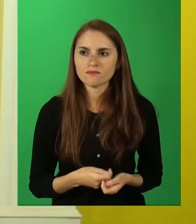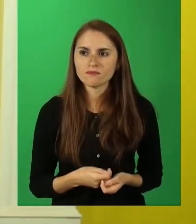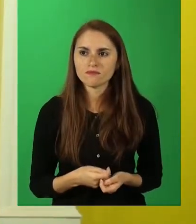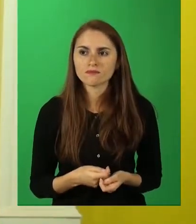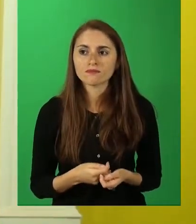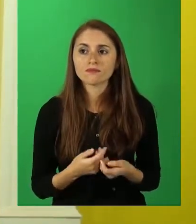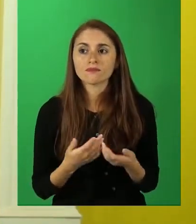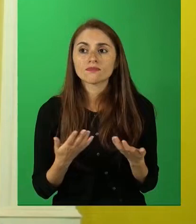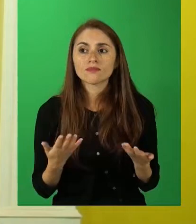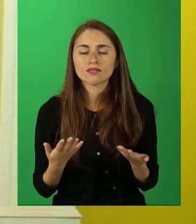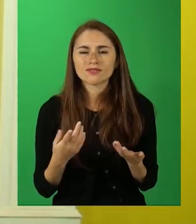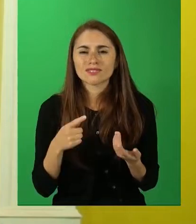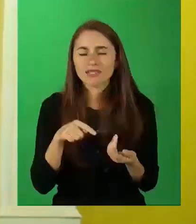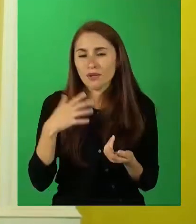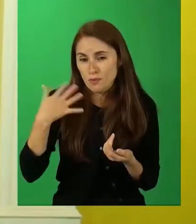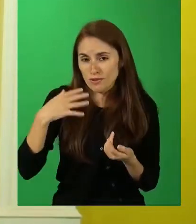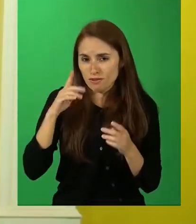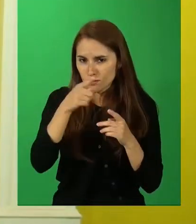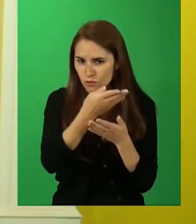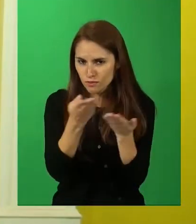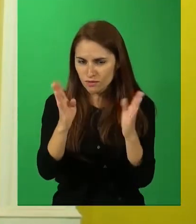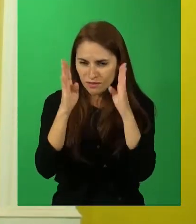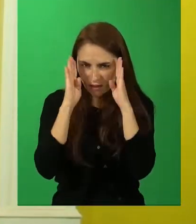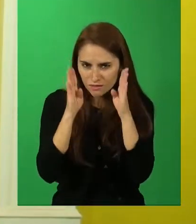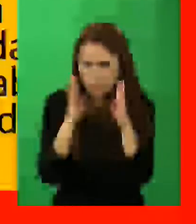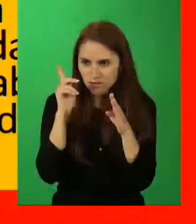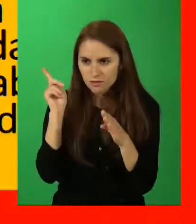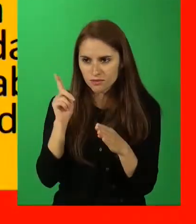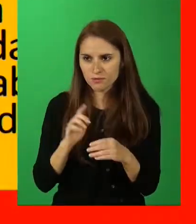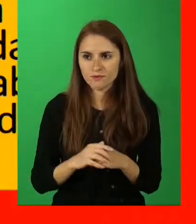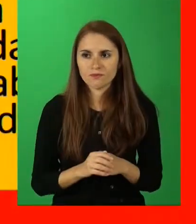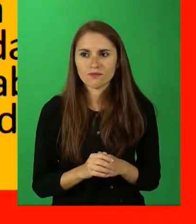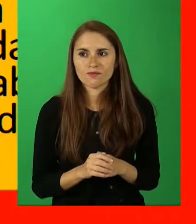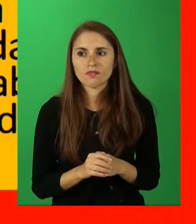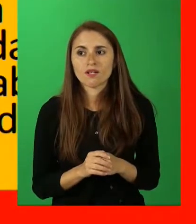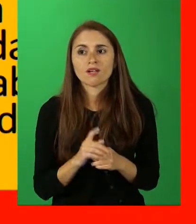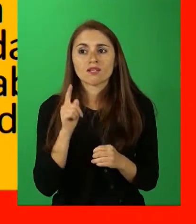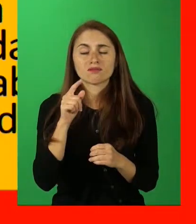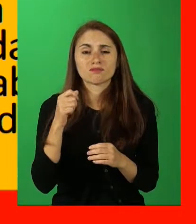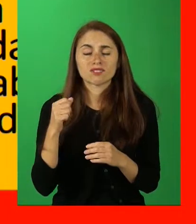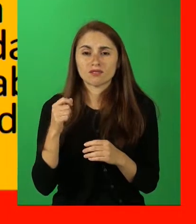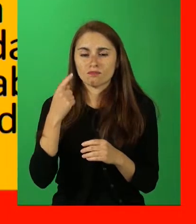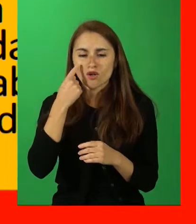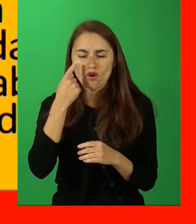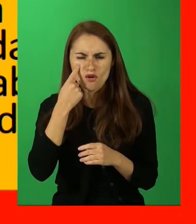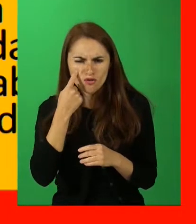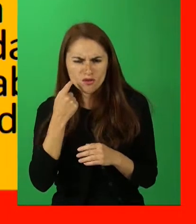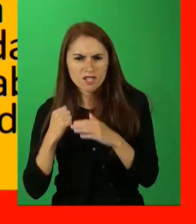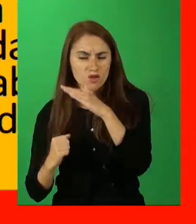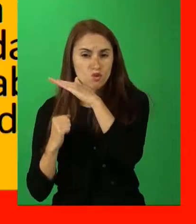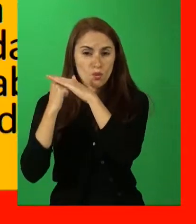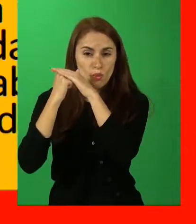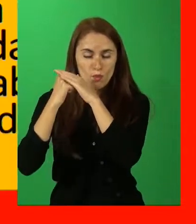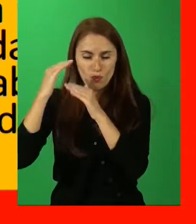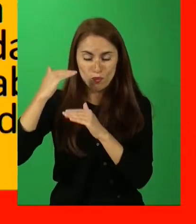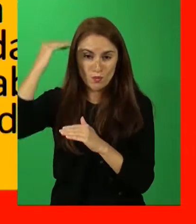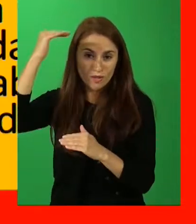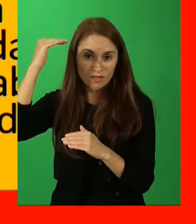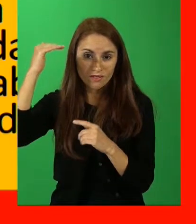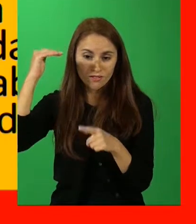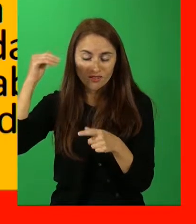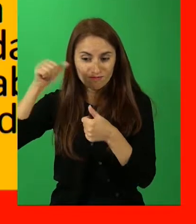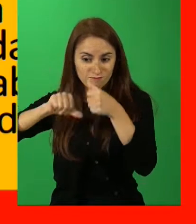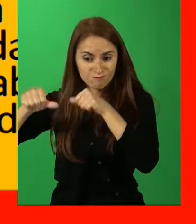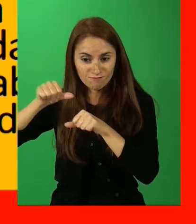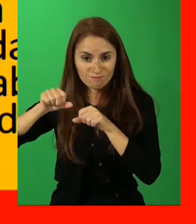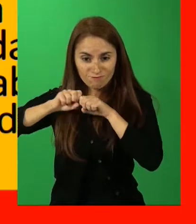Esta es la parte que necesito que les quede más clara hoy. No es la superioridad en el conocimiento o la ciencia lo que